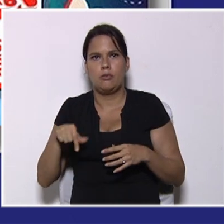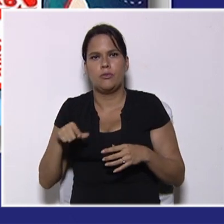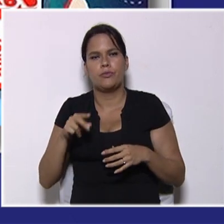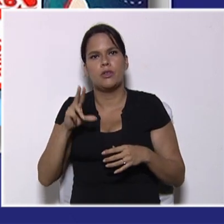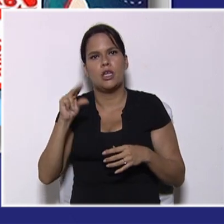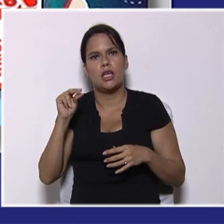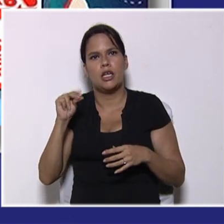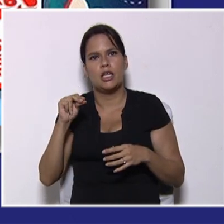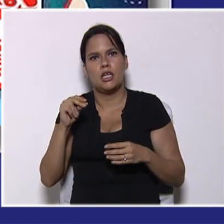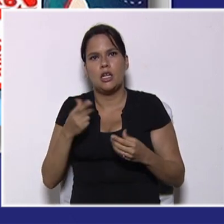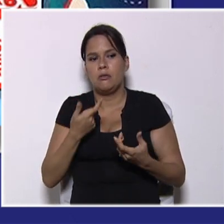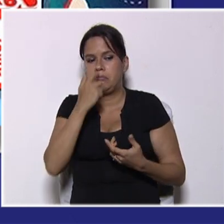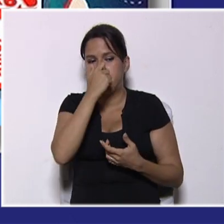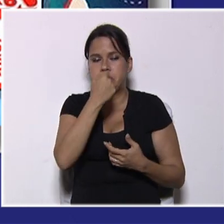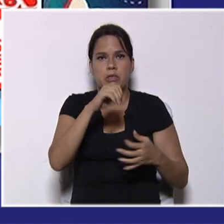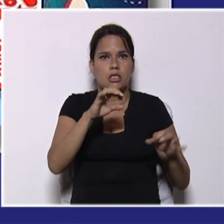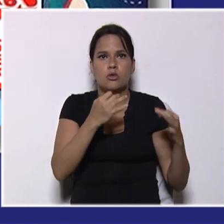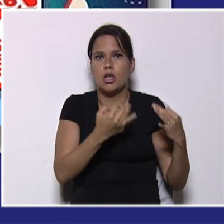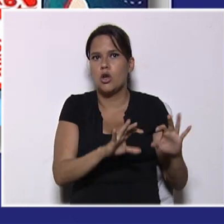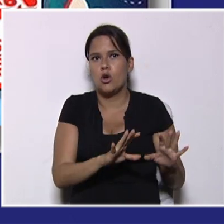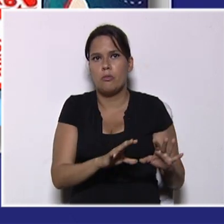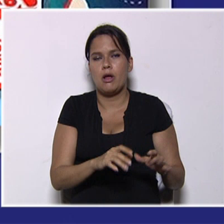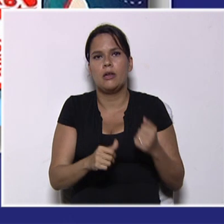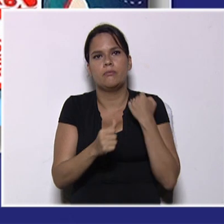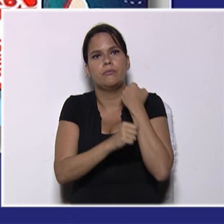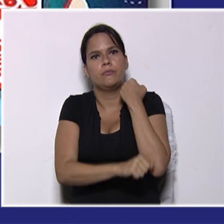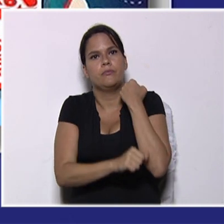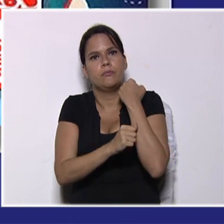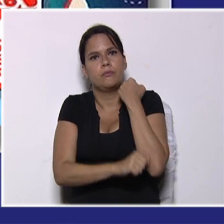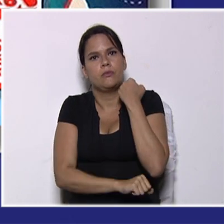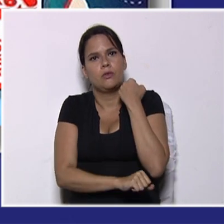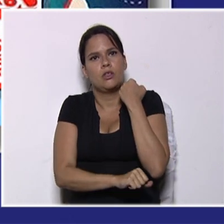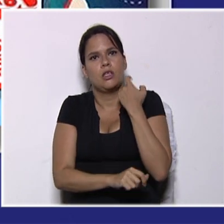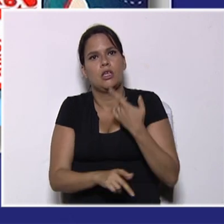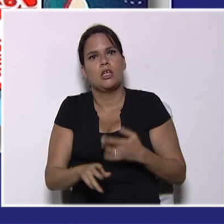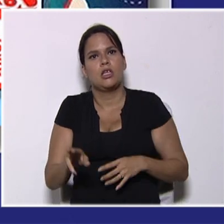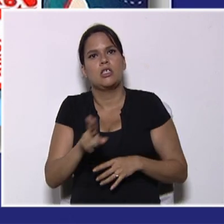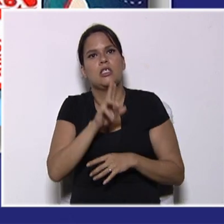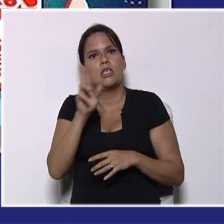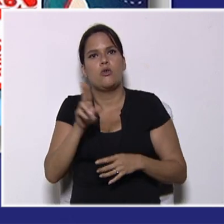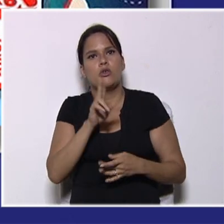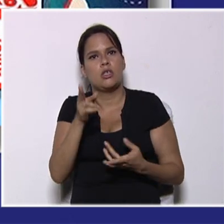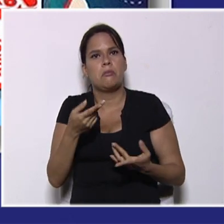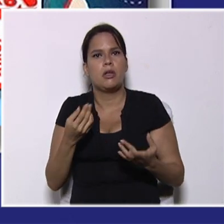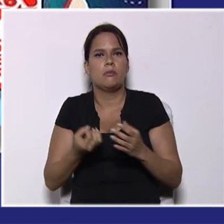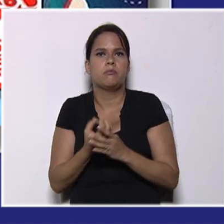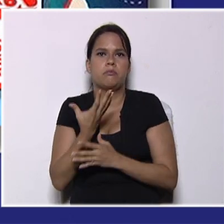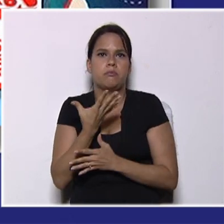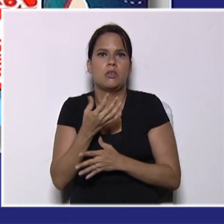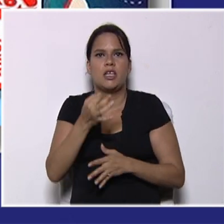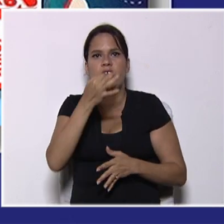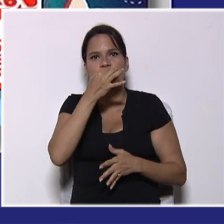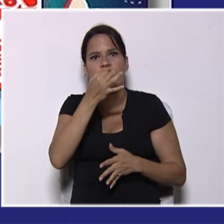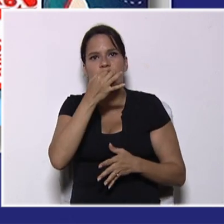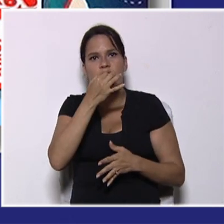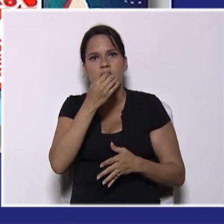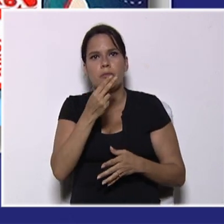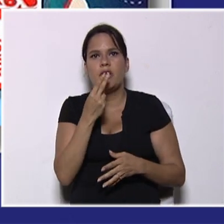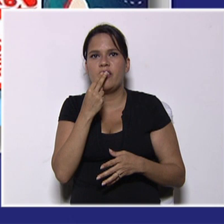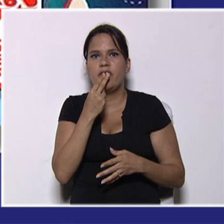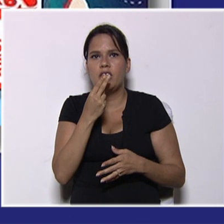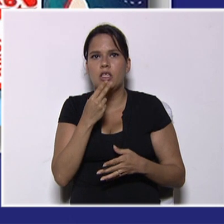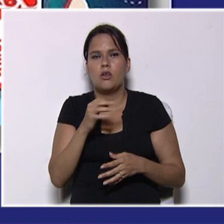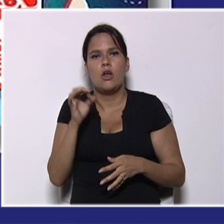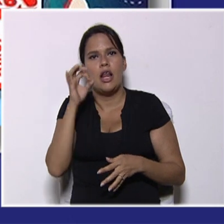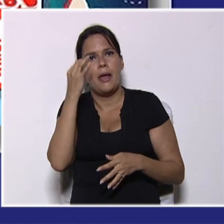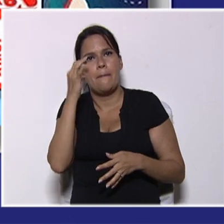los desechos en general, tenemos entonces los anaranjados que sirven para los desechos orgánicos, el verde para el vidrio, el amarillo para el plástico